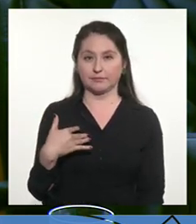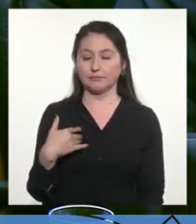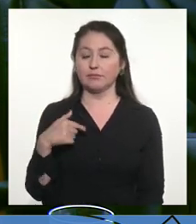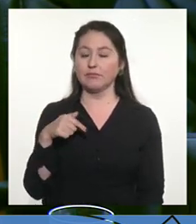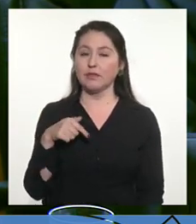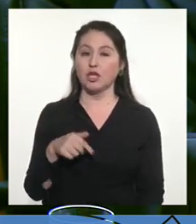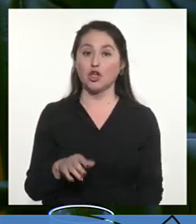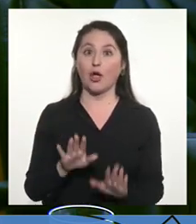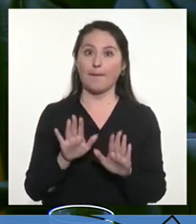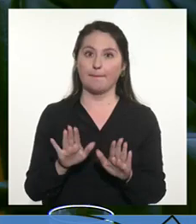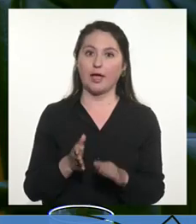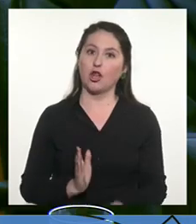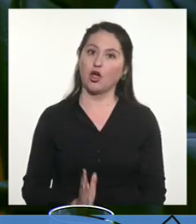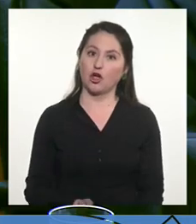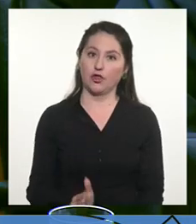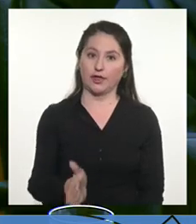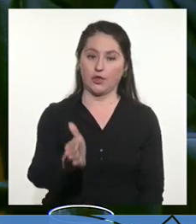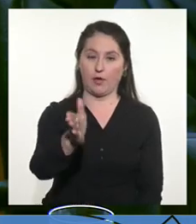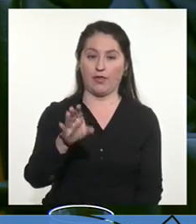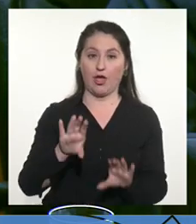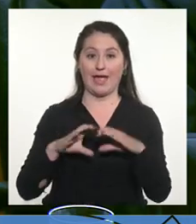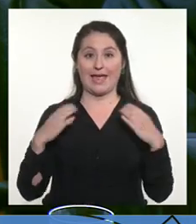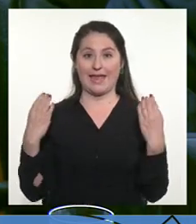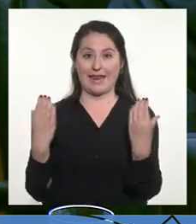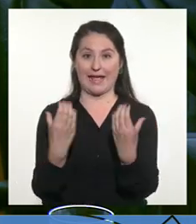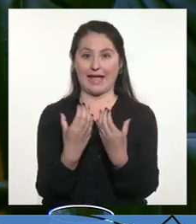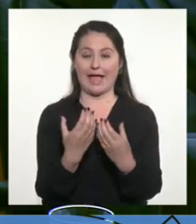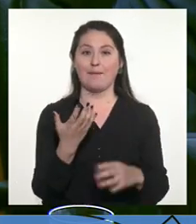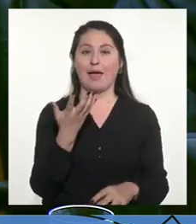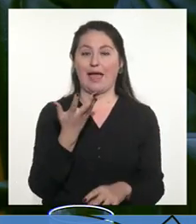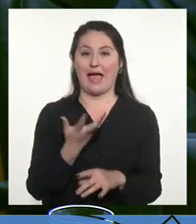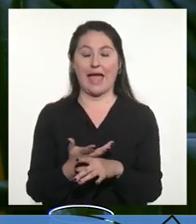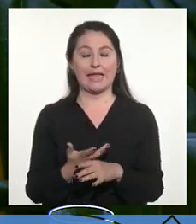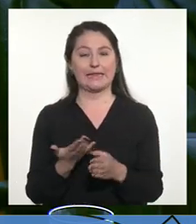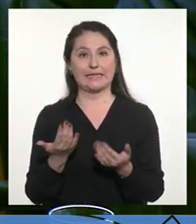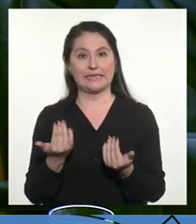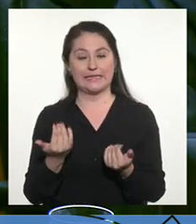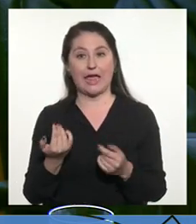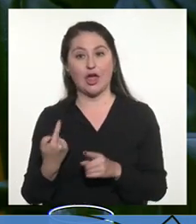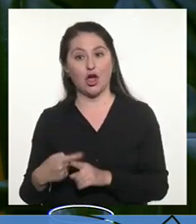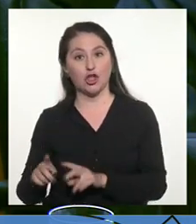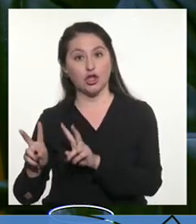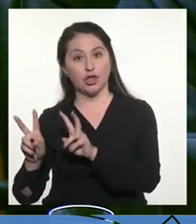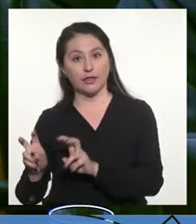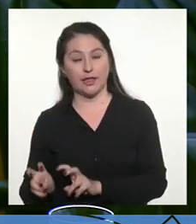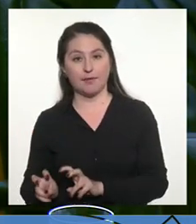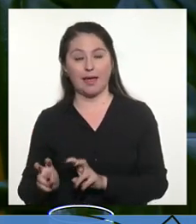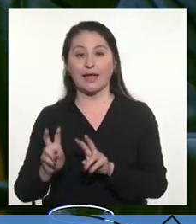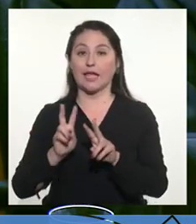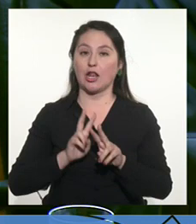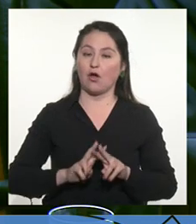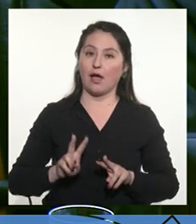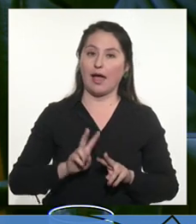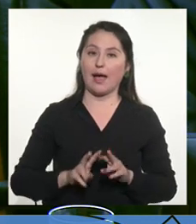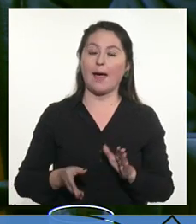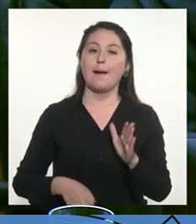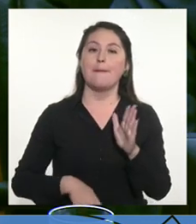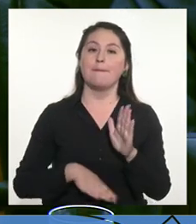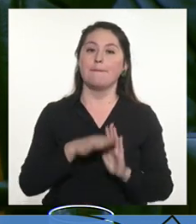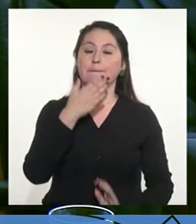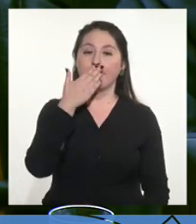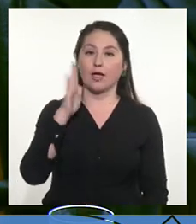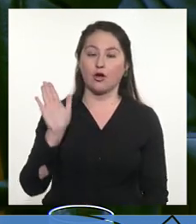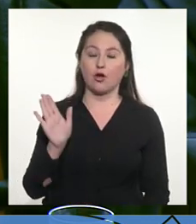seguido de ahí la mesa la cámara tiene un guante que recoger de otros temas que nos hagan más eficiente más